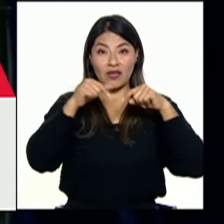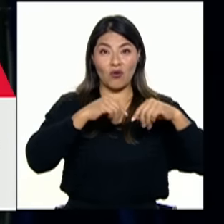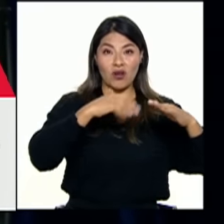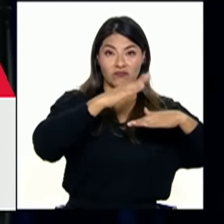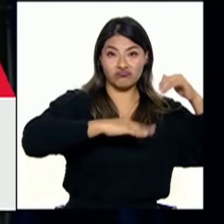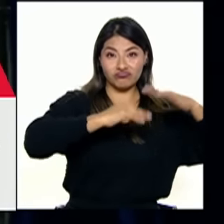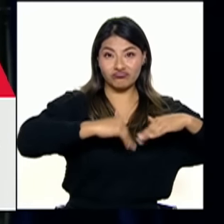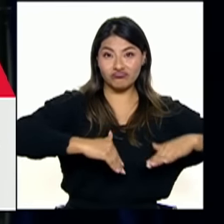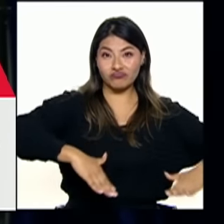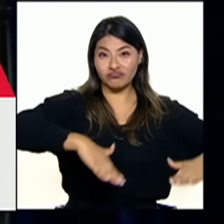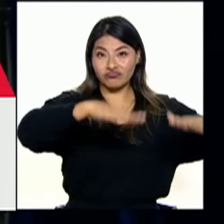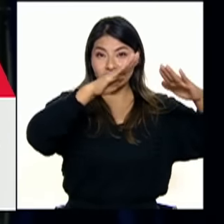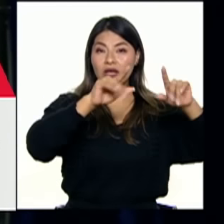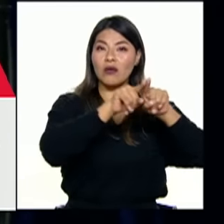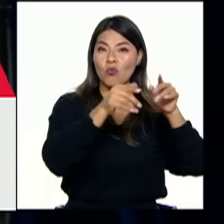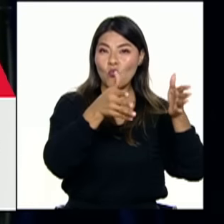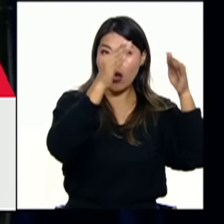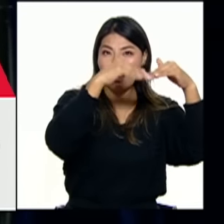del